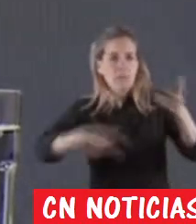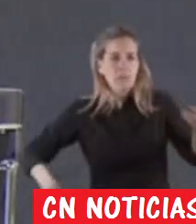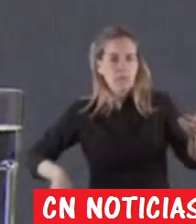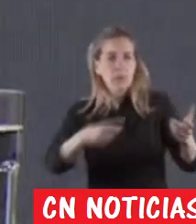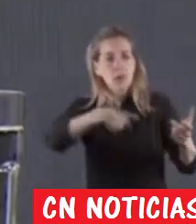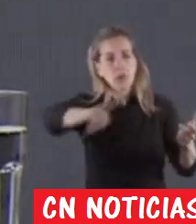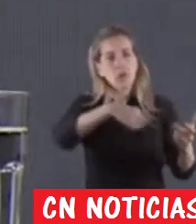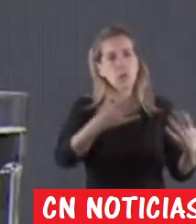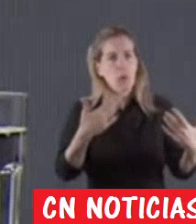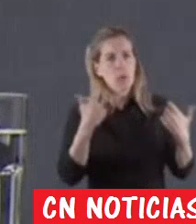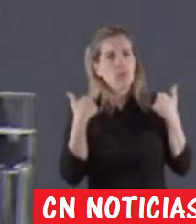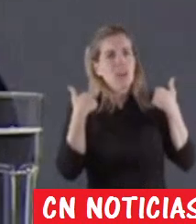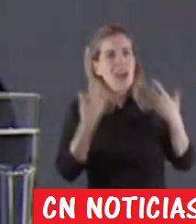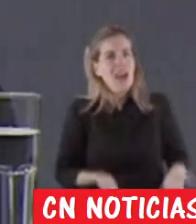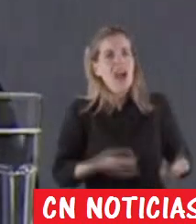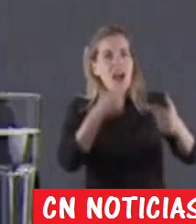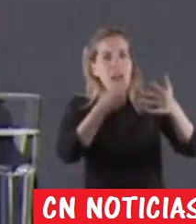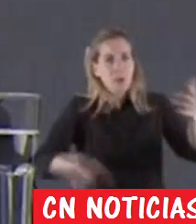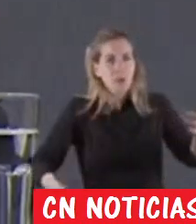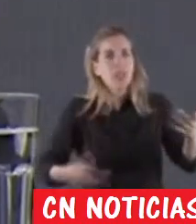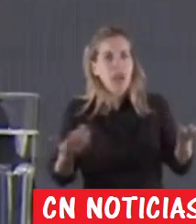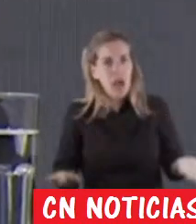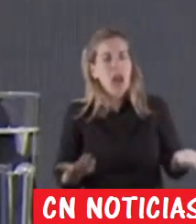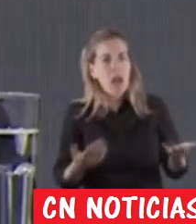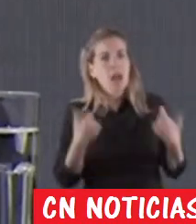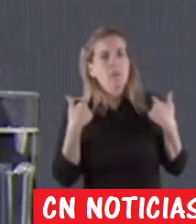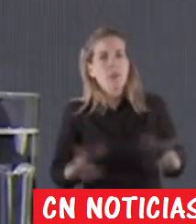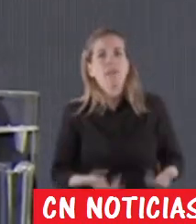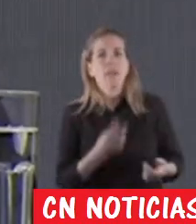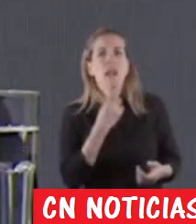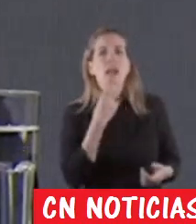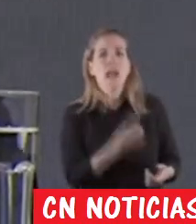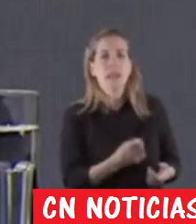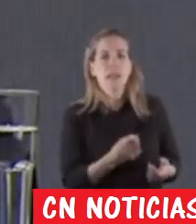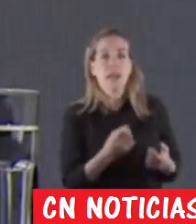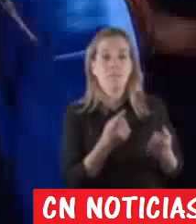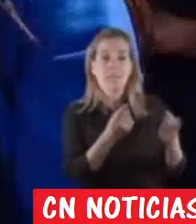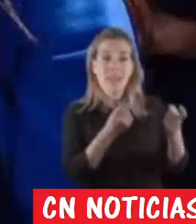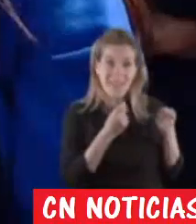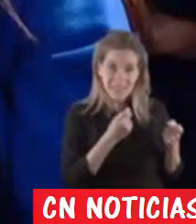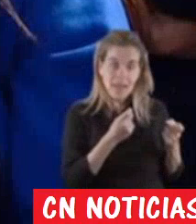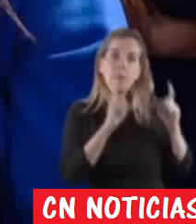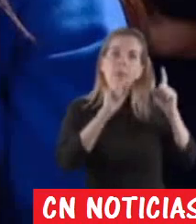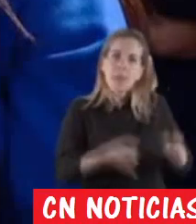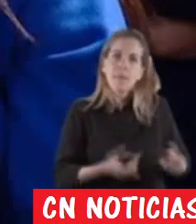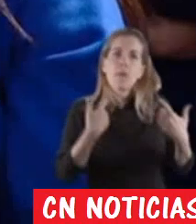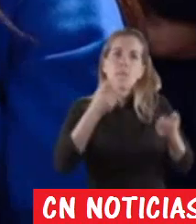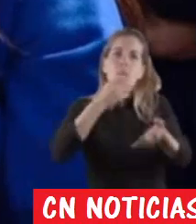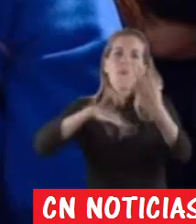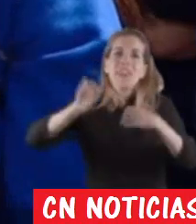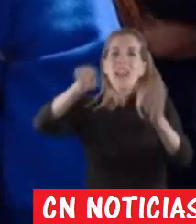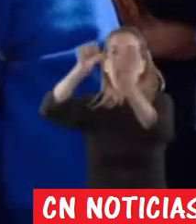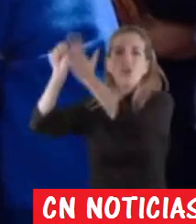aprovecharlo nosotros, podemos darnos la energía que necesitamos y podemos exportarlo al mundo.